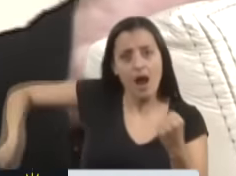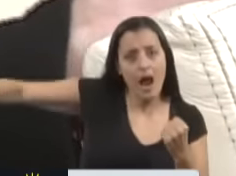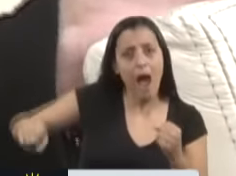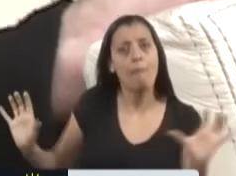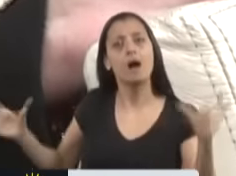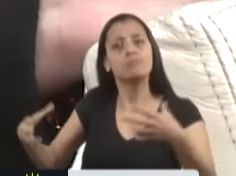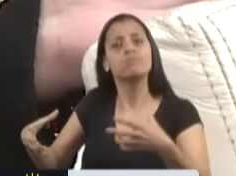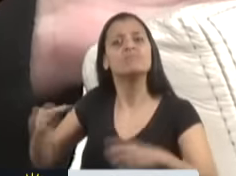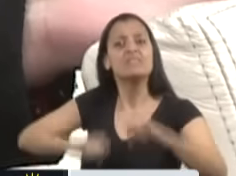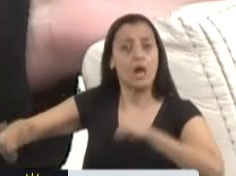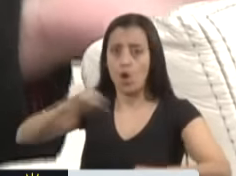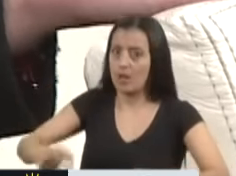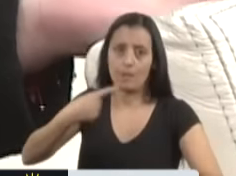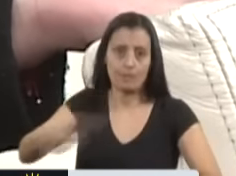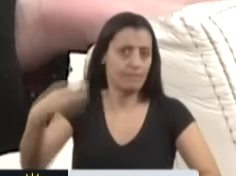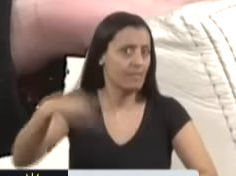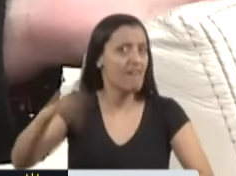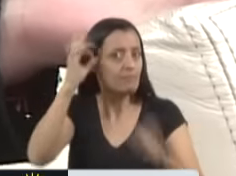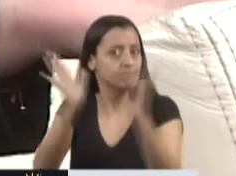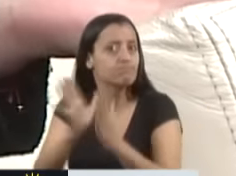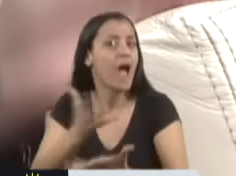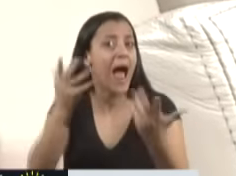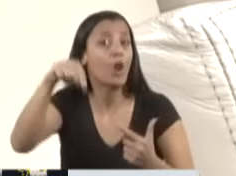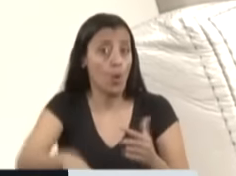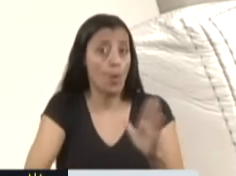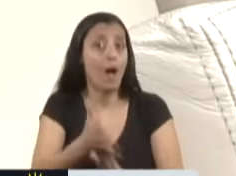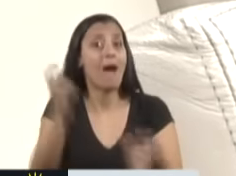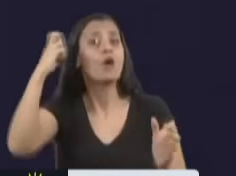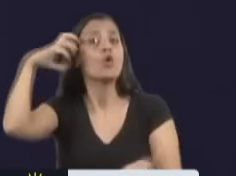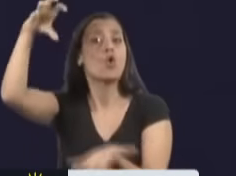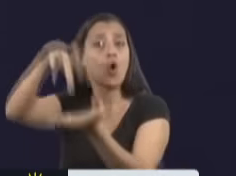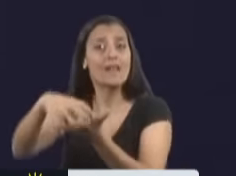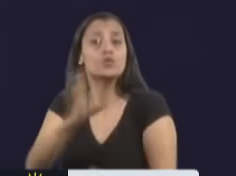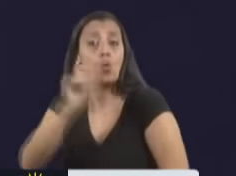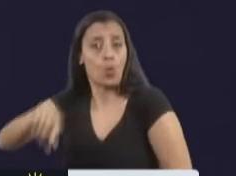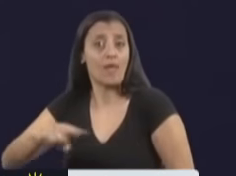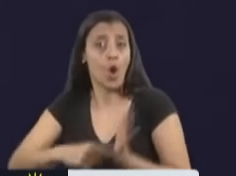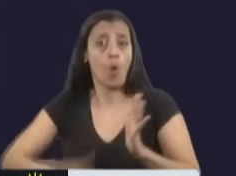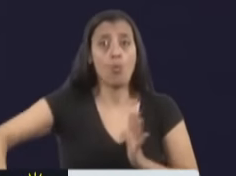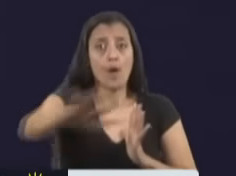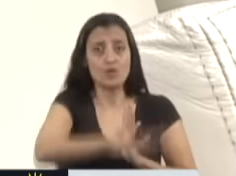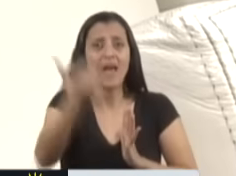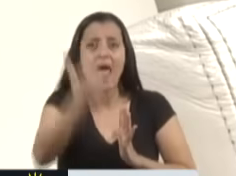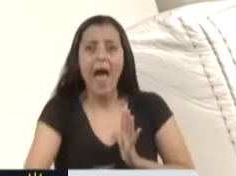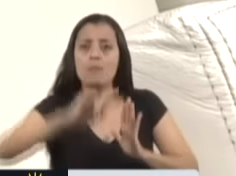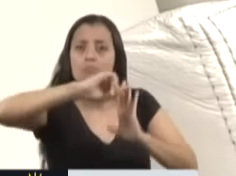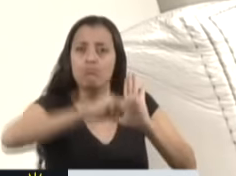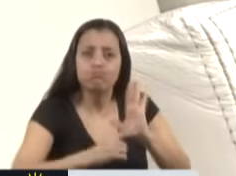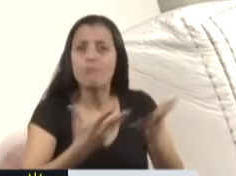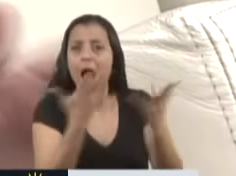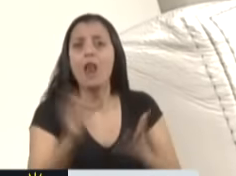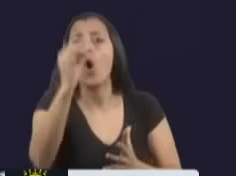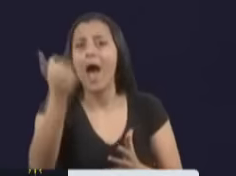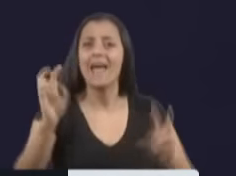justamente se desarrolla el congreso judío mundial en Buenos Aires no Qué medidas están tomando si hay alerta máxima